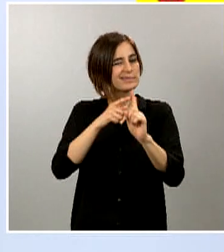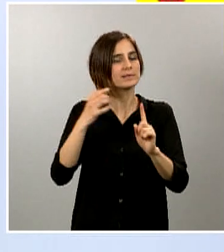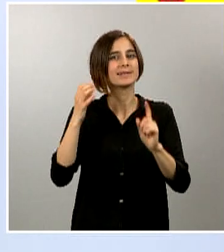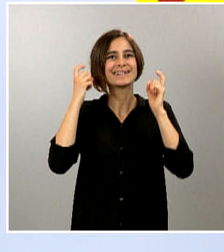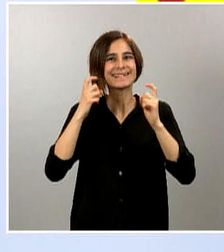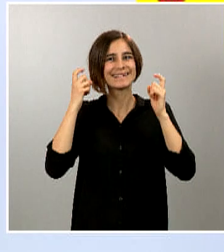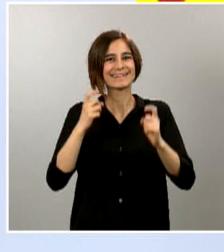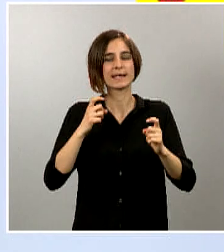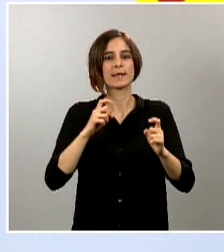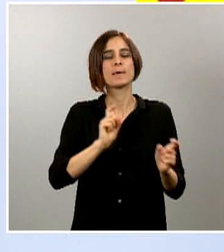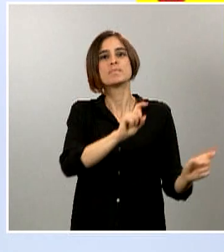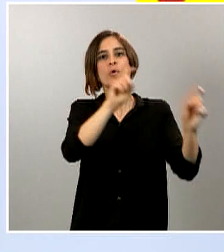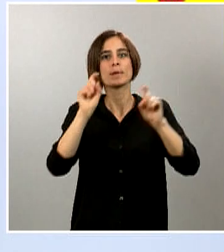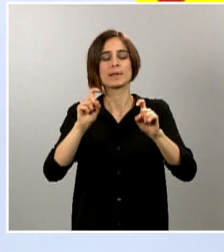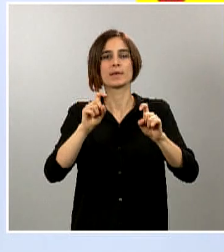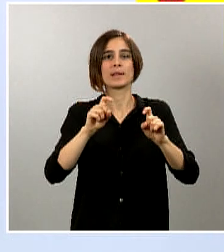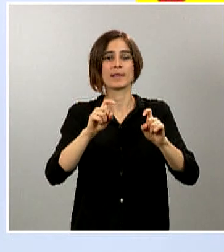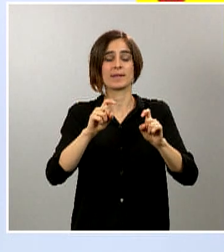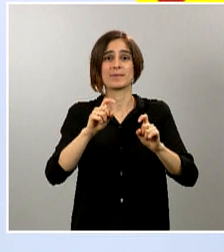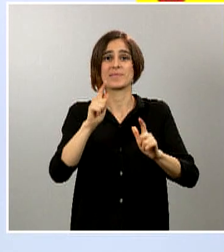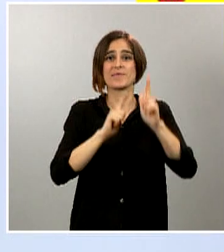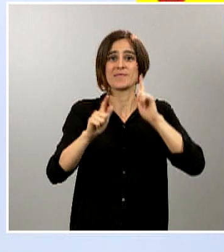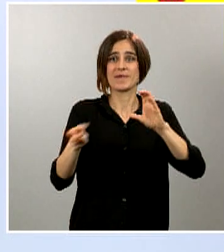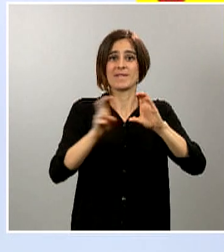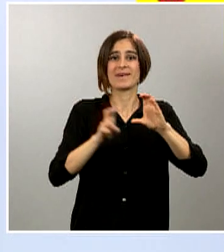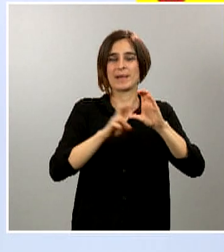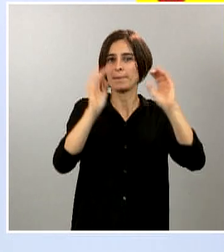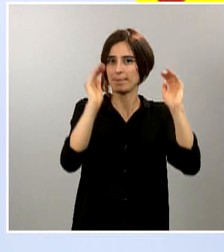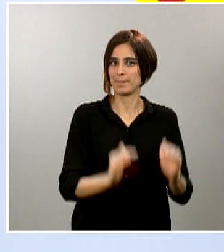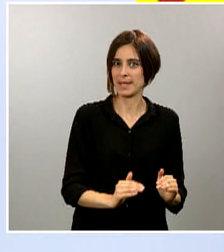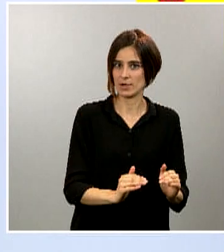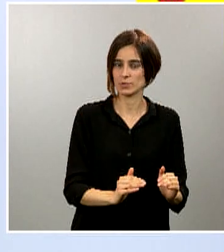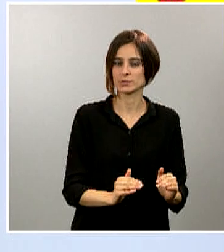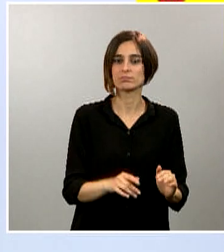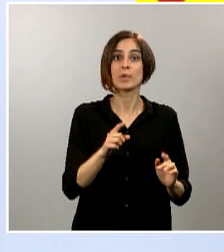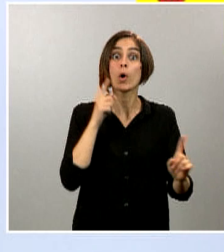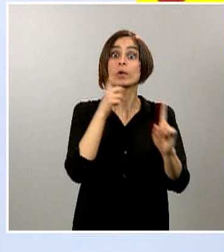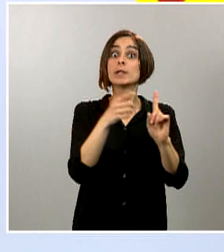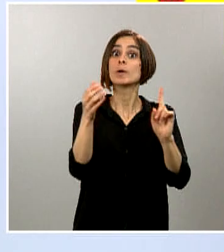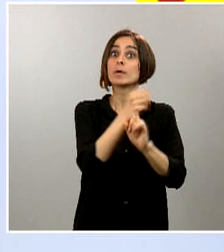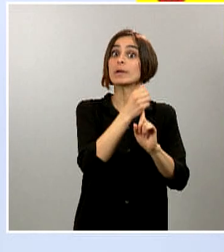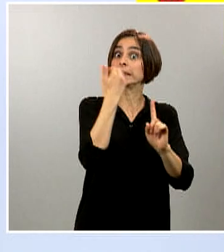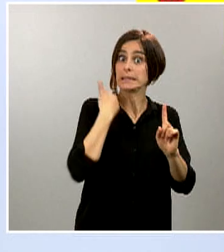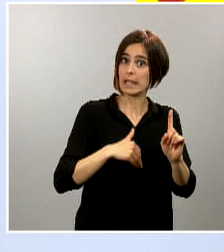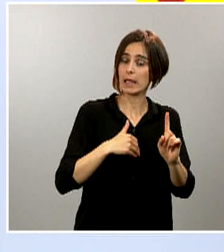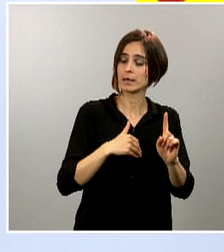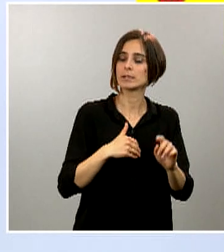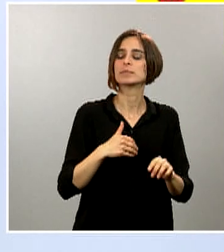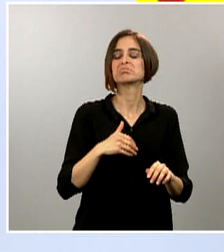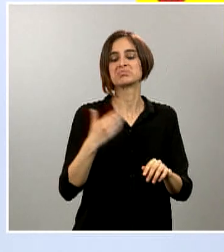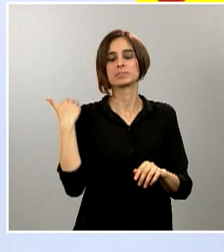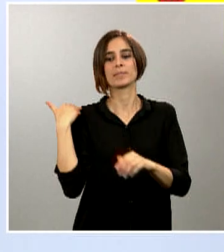en el transporte de viajeros. Conforme ese objetivo ha sido alcanzado, en los últimos días han destacado las